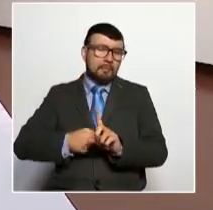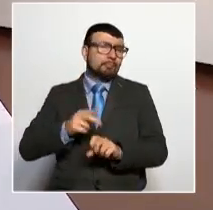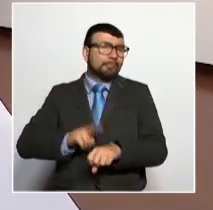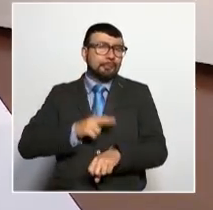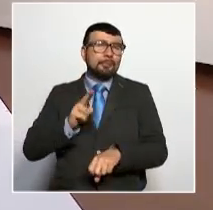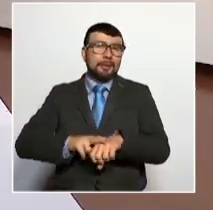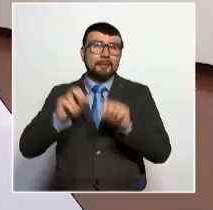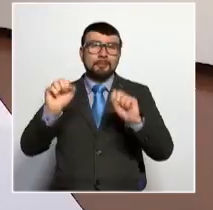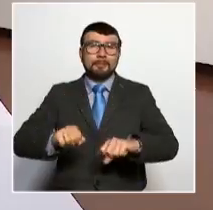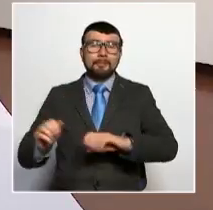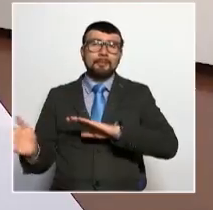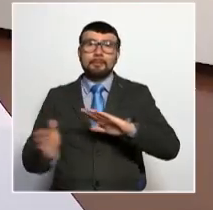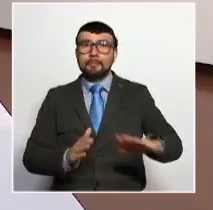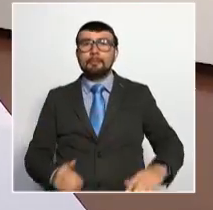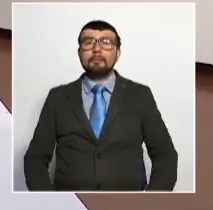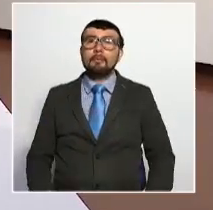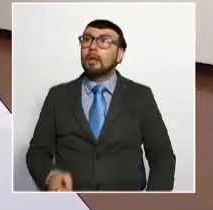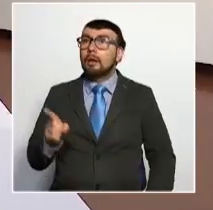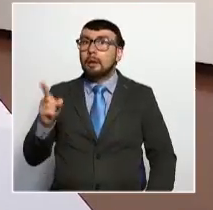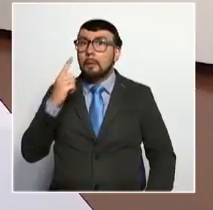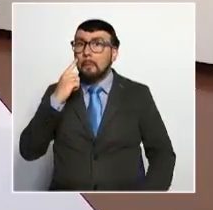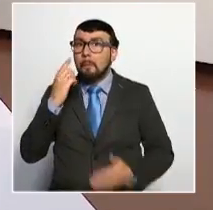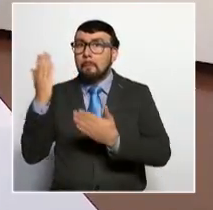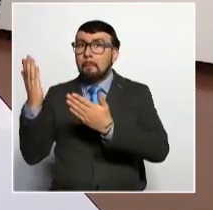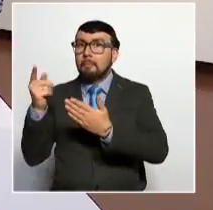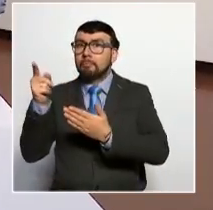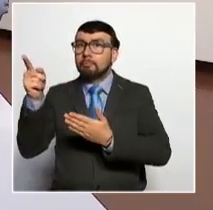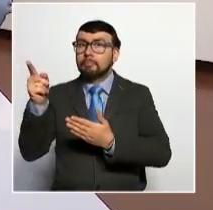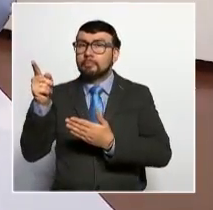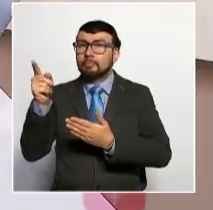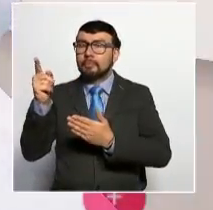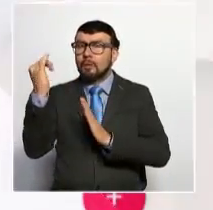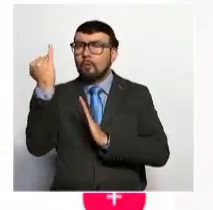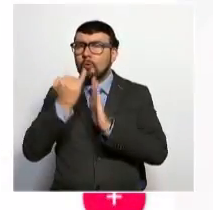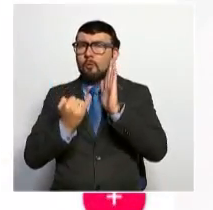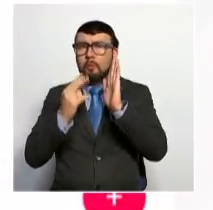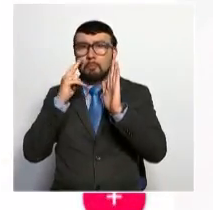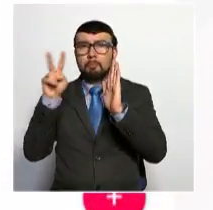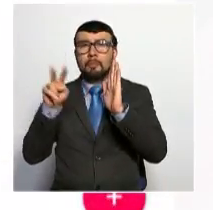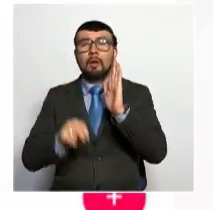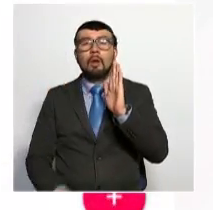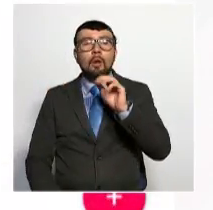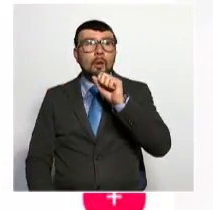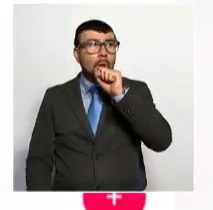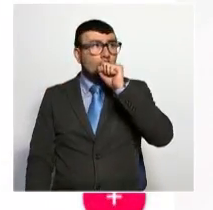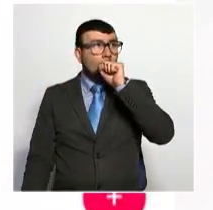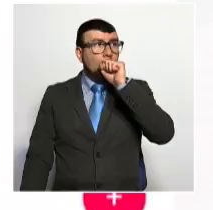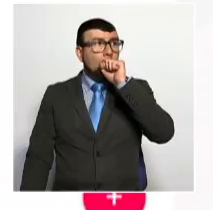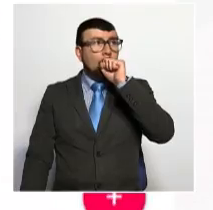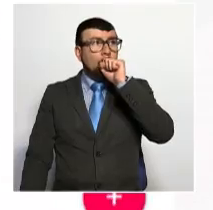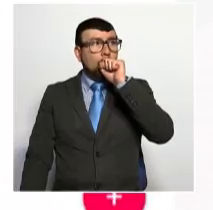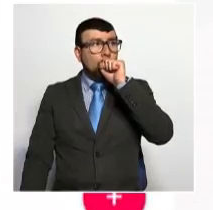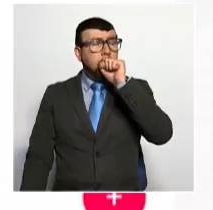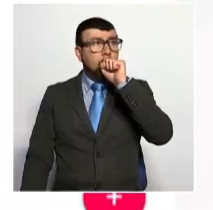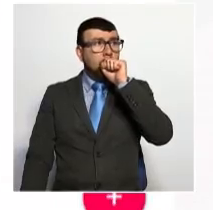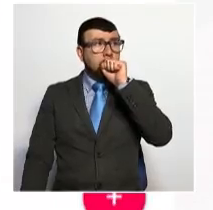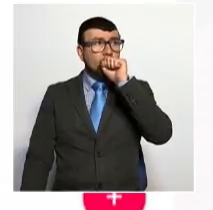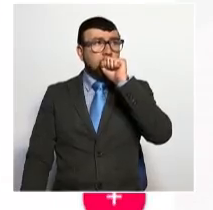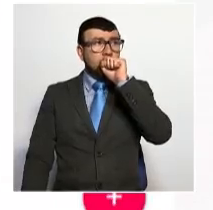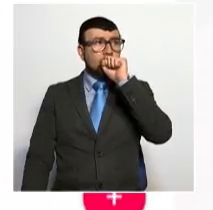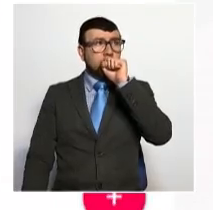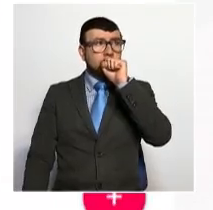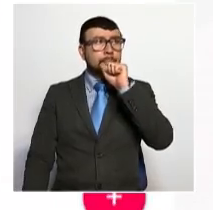trabajar con esta imagen. Y si me pueden ponchar esta en pantalla, para que la gente se ubique un poco con el